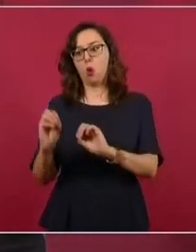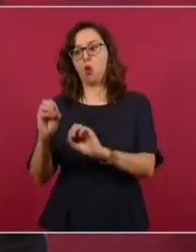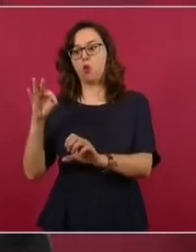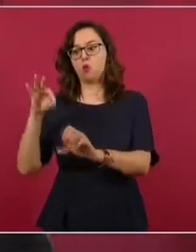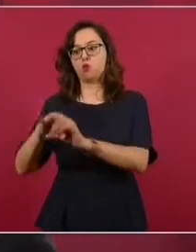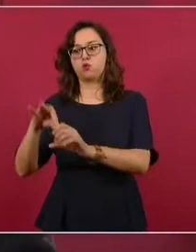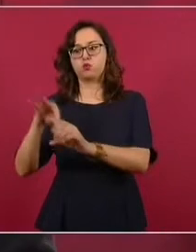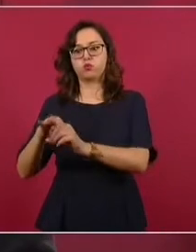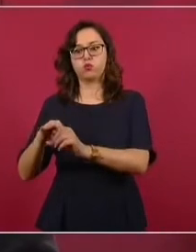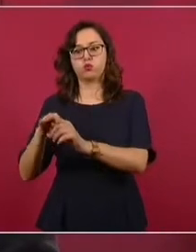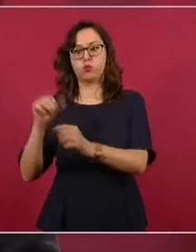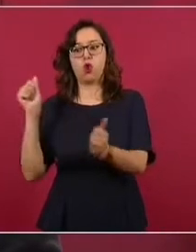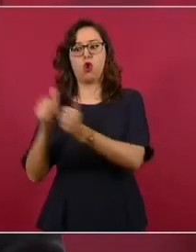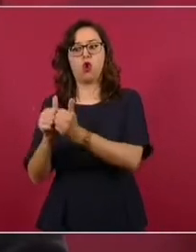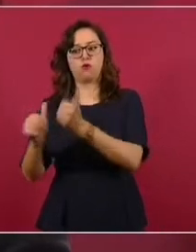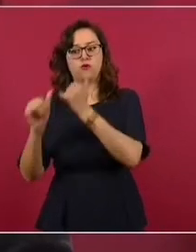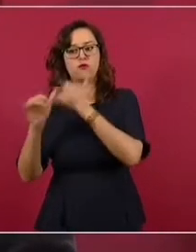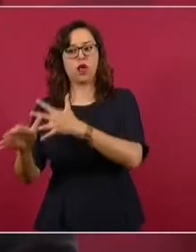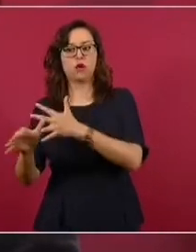Rulfo,